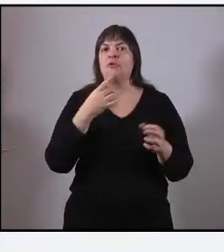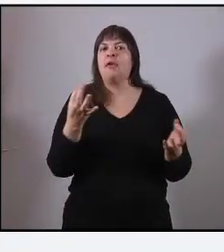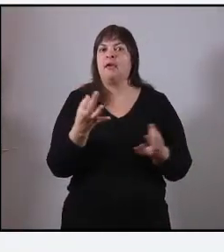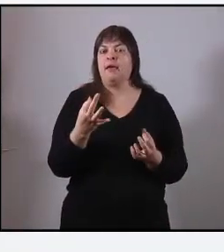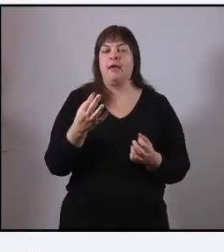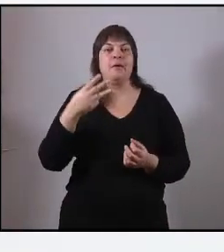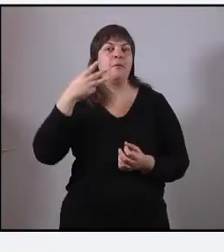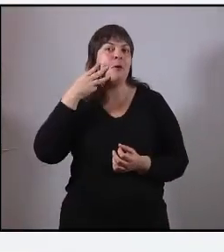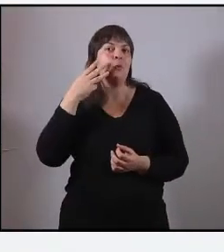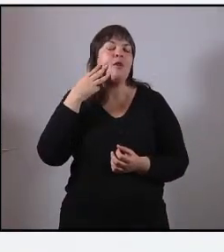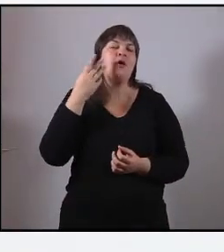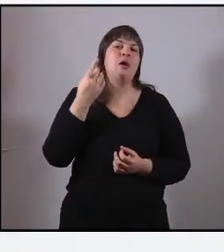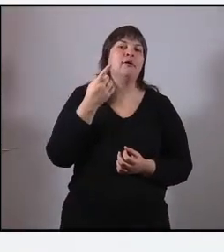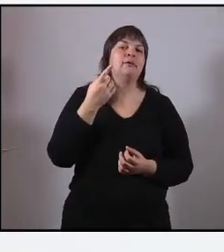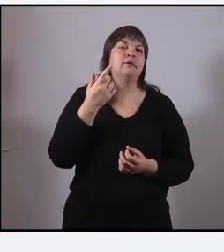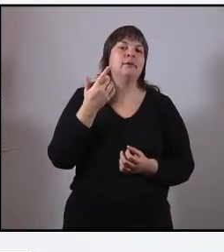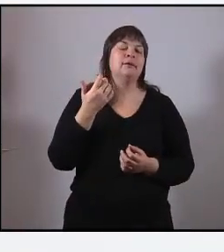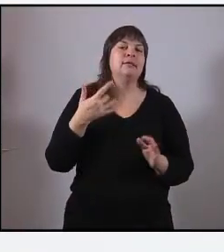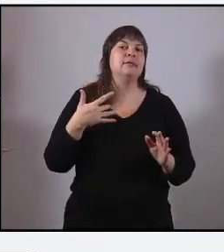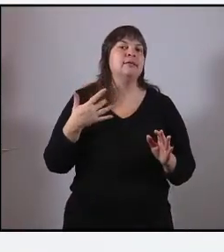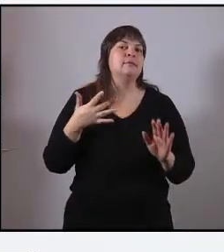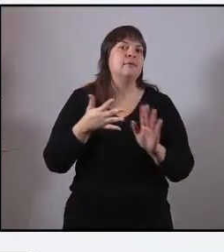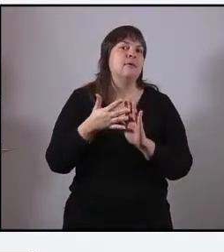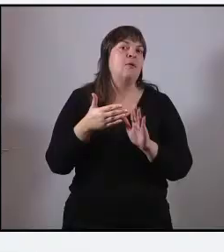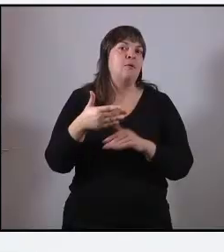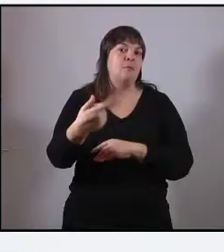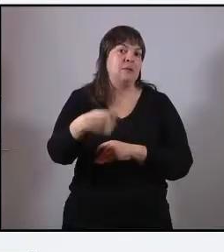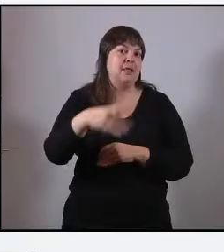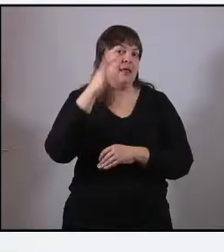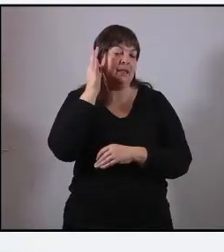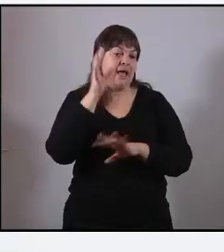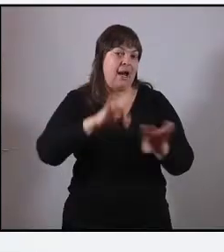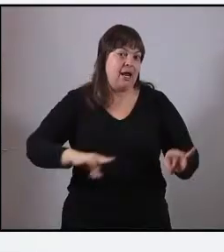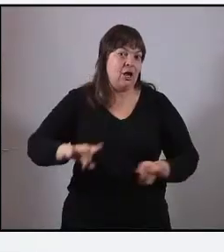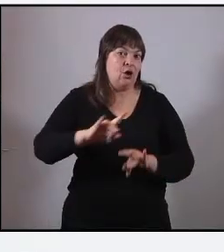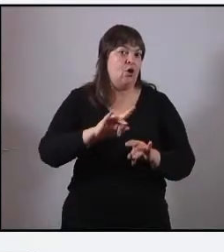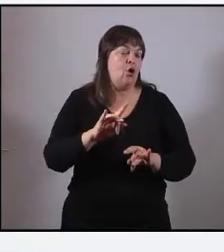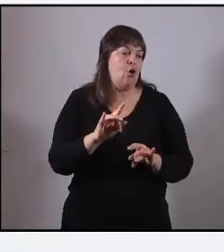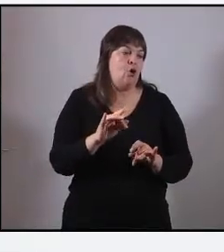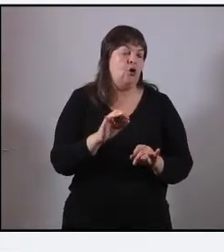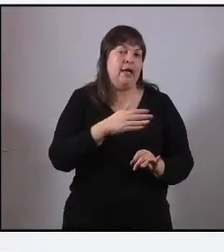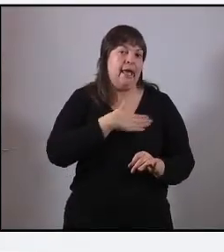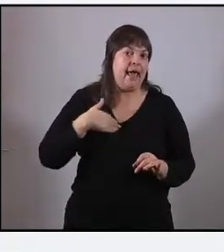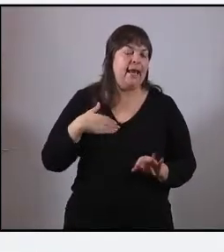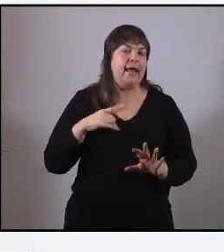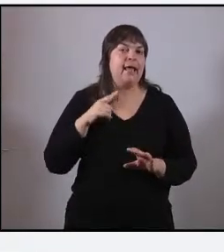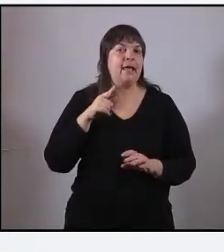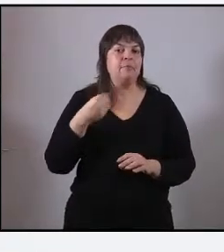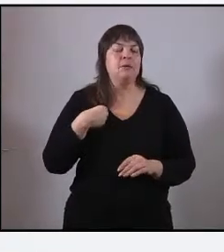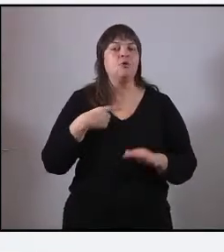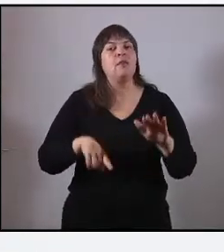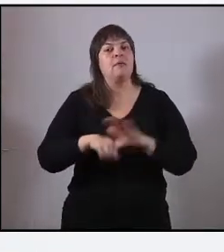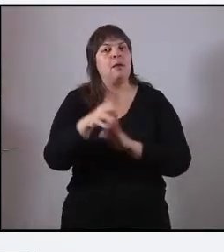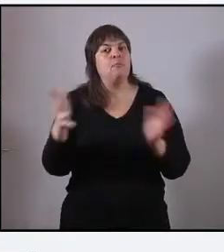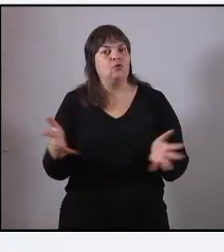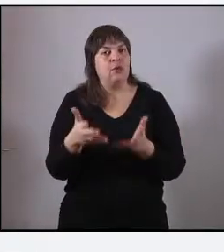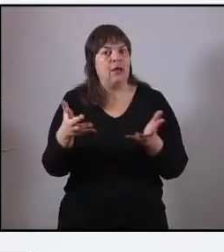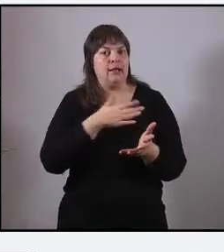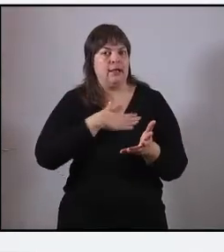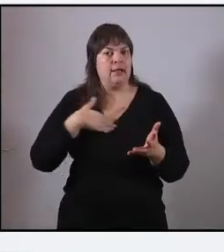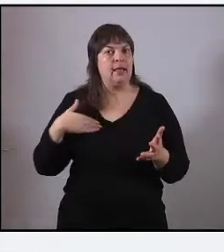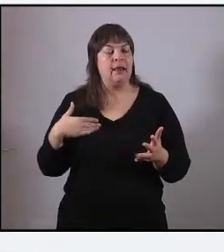Guardiola tiene que ser la próxima presidenta de nuestra región y que tiene que, por supuesto, impulsar ese crecimiento. En breve